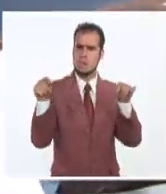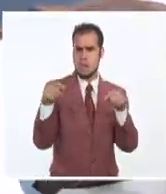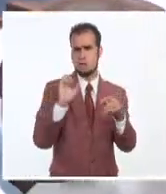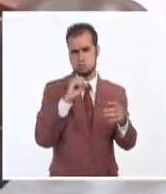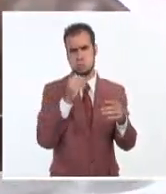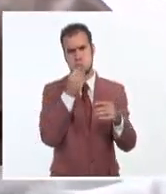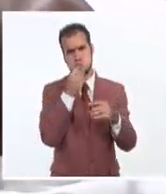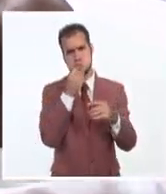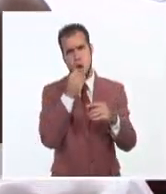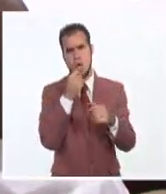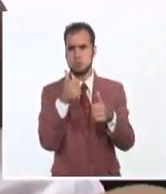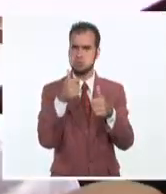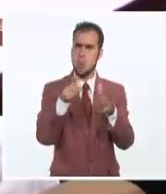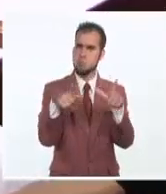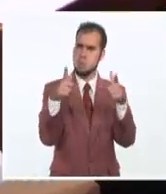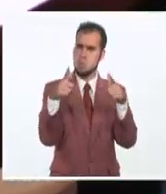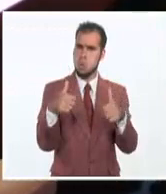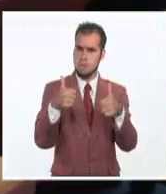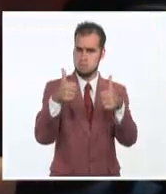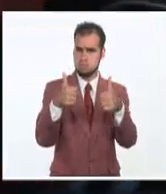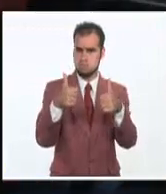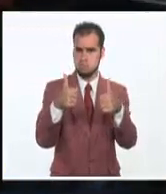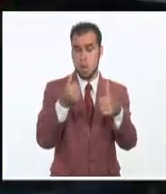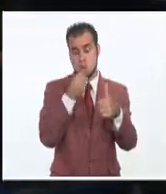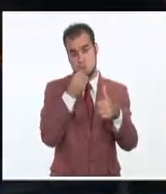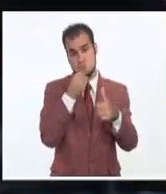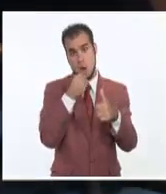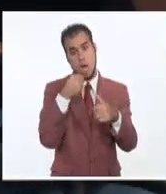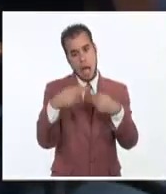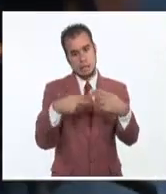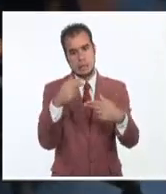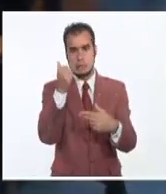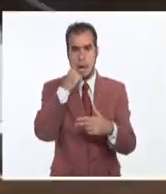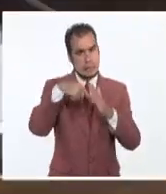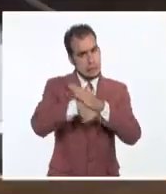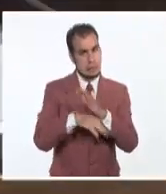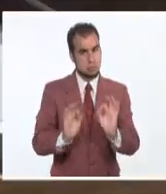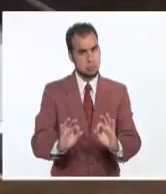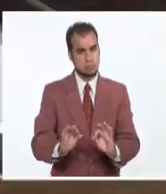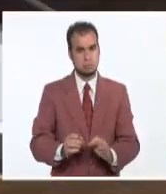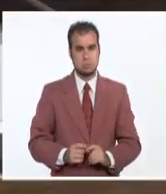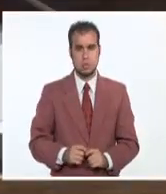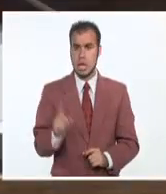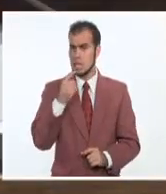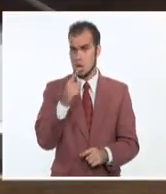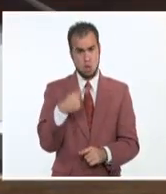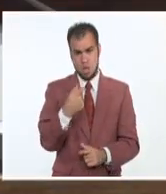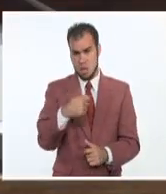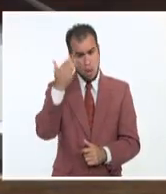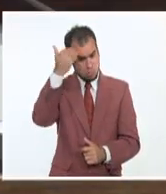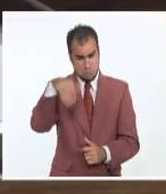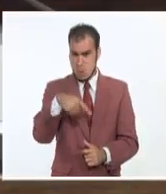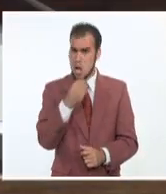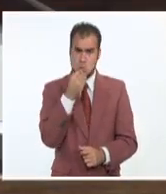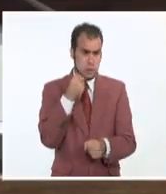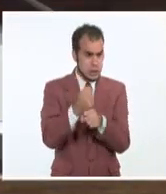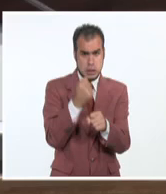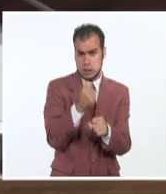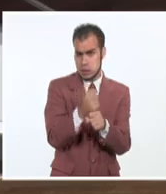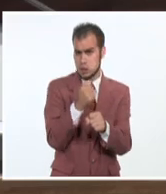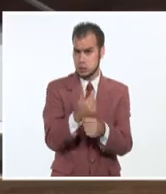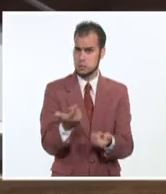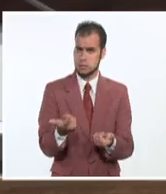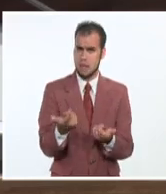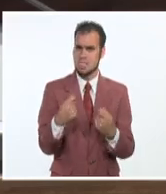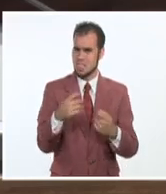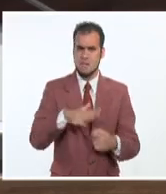hacer, afirmó el primer ministro. Nosotros tenemos que guapiar, nosotros tenemos que buscar soluciones. Hay que espabilar a